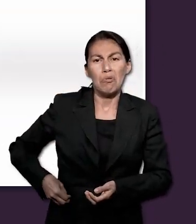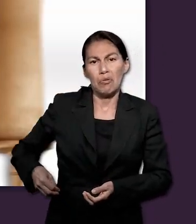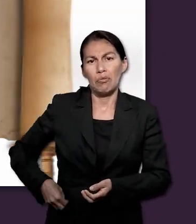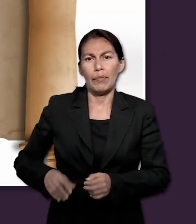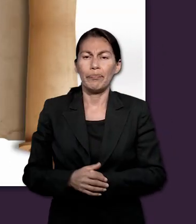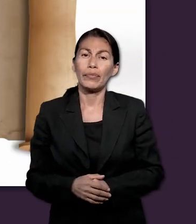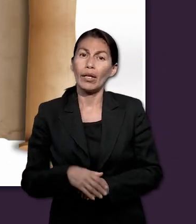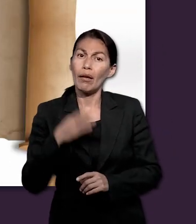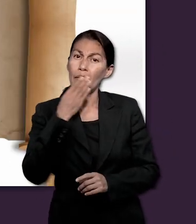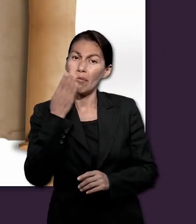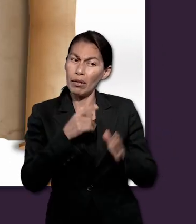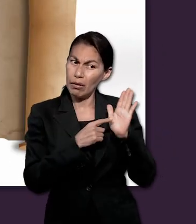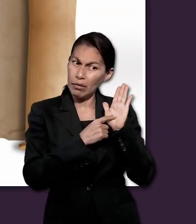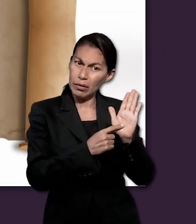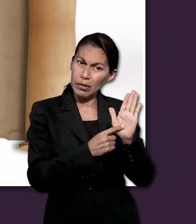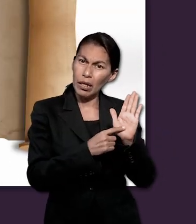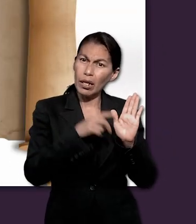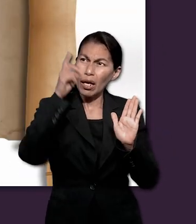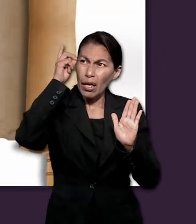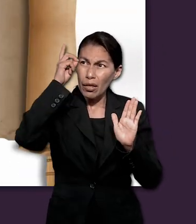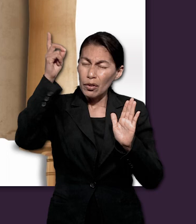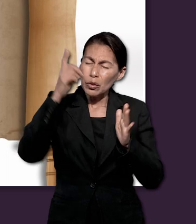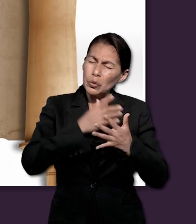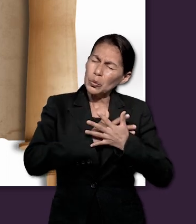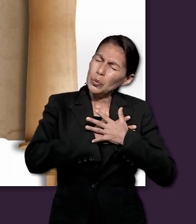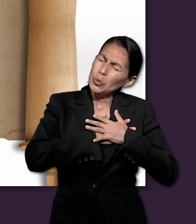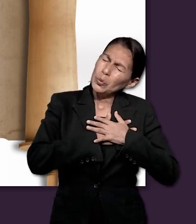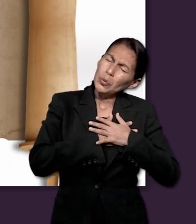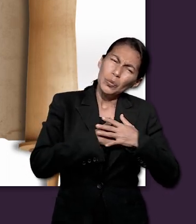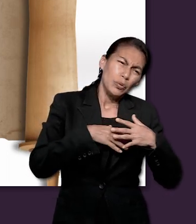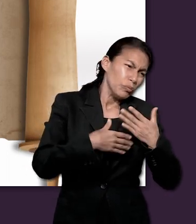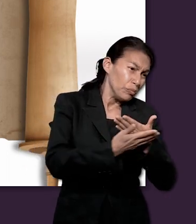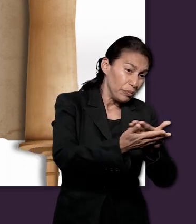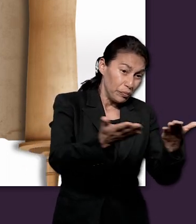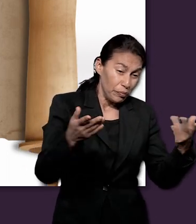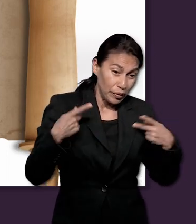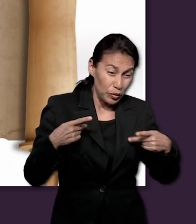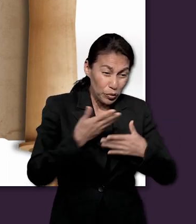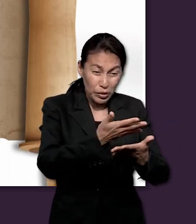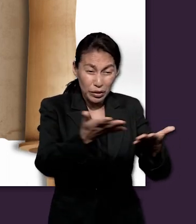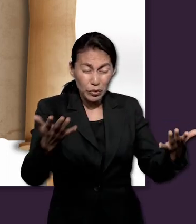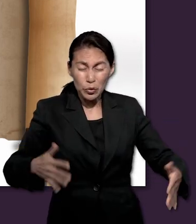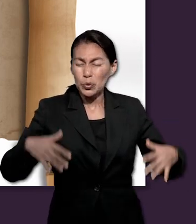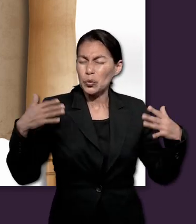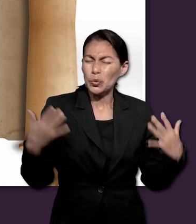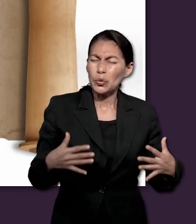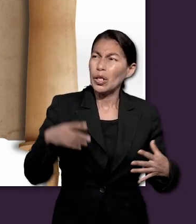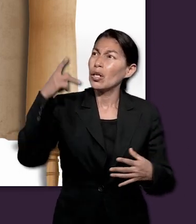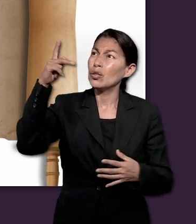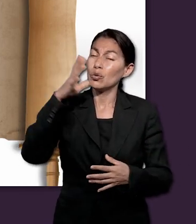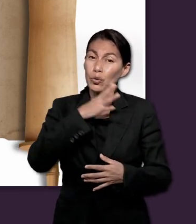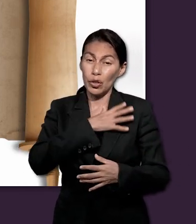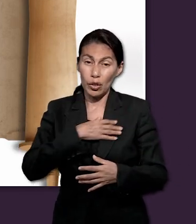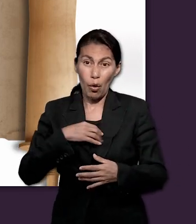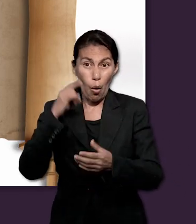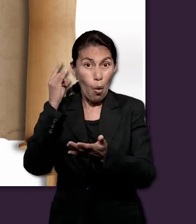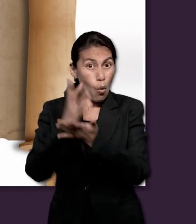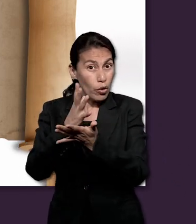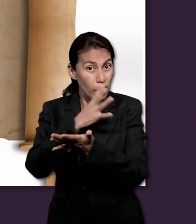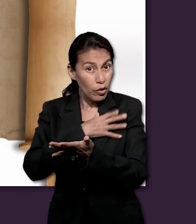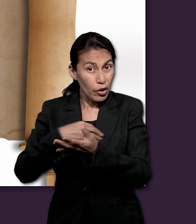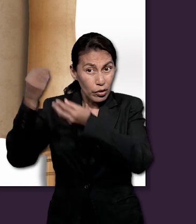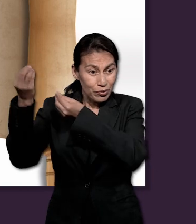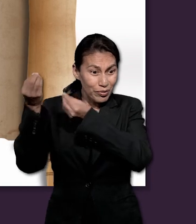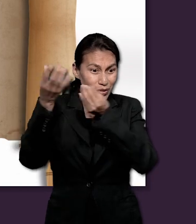que de tal manera amó Dios al mundo que ha dado a su Hijo unigénito para que todo aquel que en Él